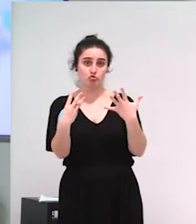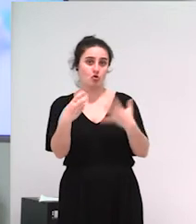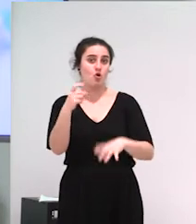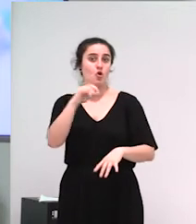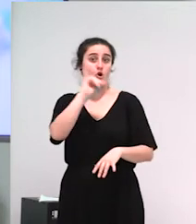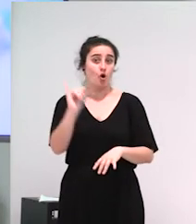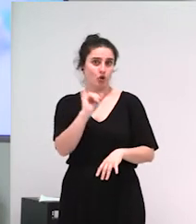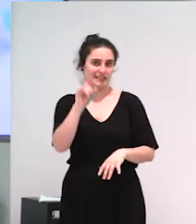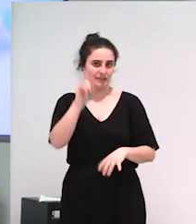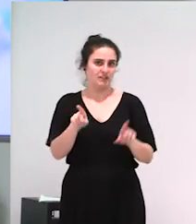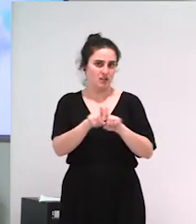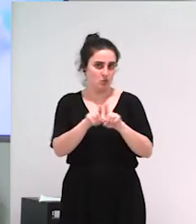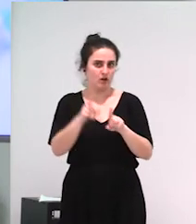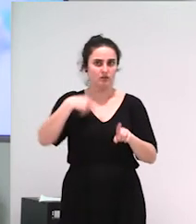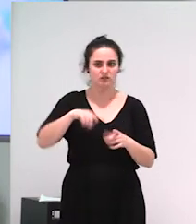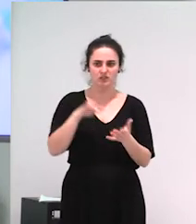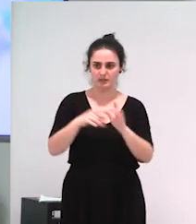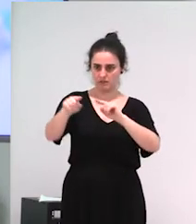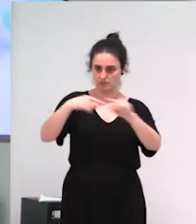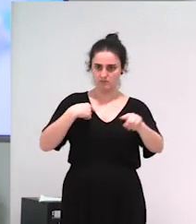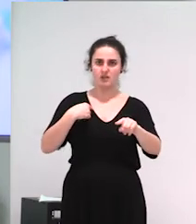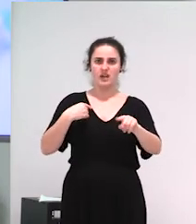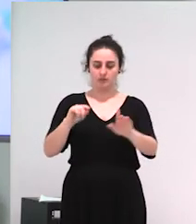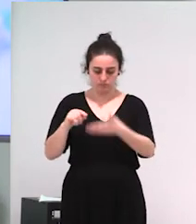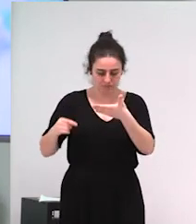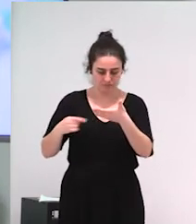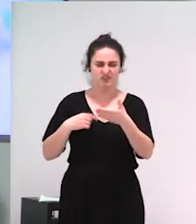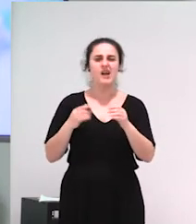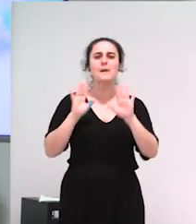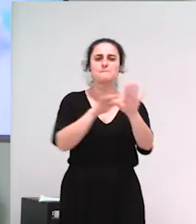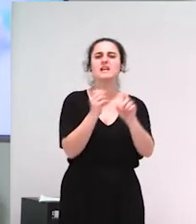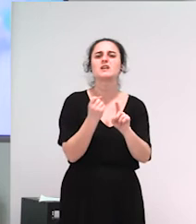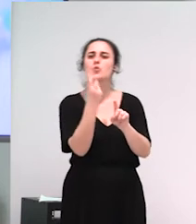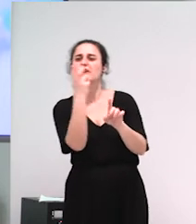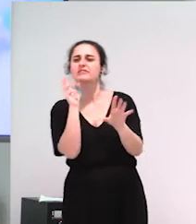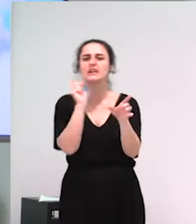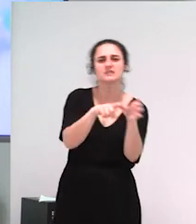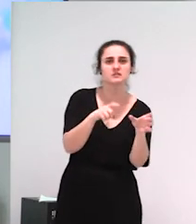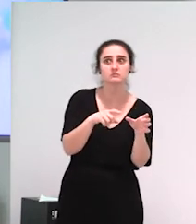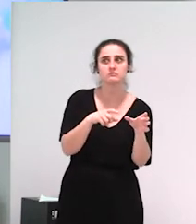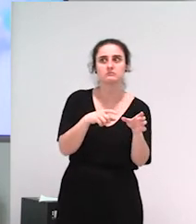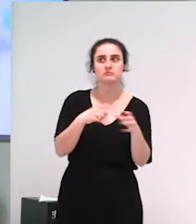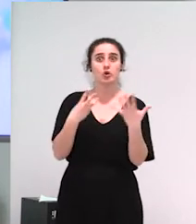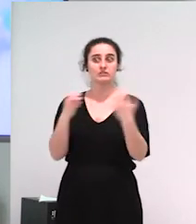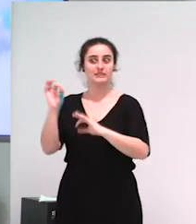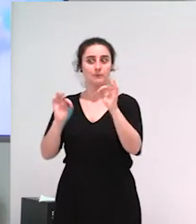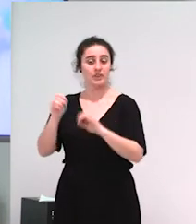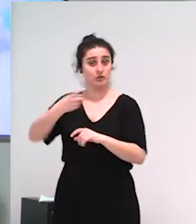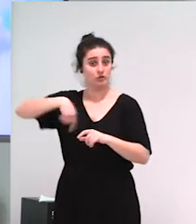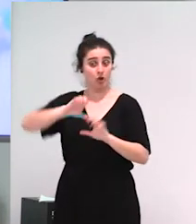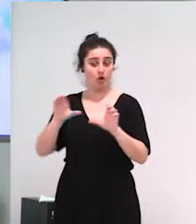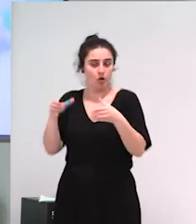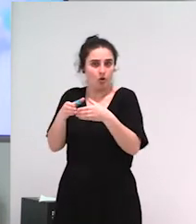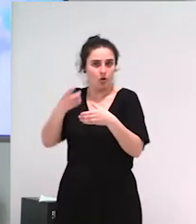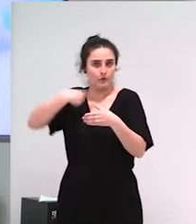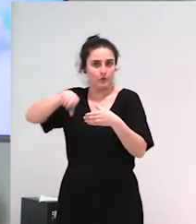cuenta de golpe, una puso un mensaje de ¿cuántas vais a la Armani? El 80% del colectivo de Fridays de Barcelona en ese momento